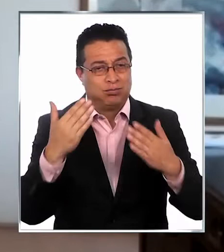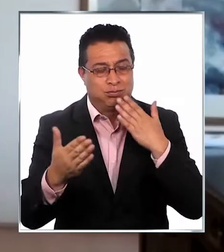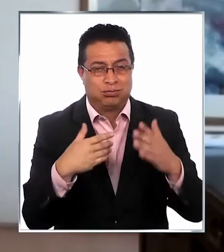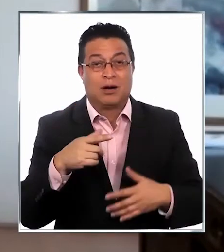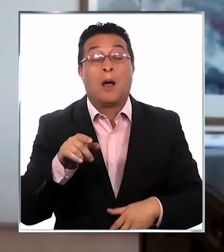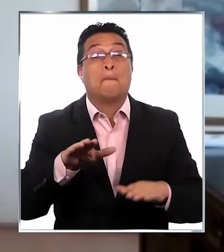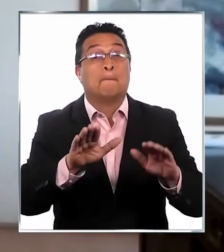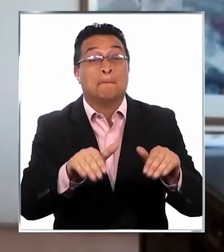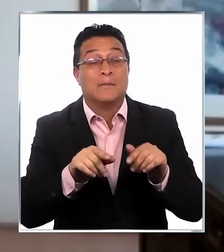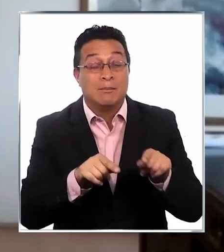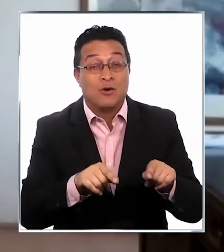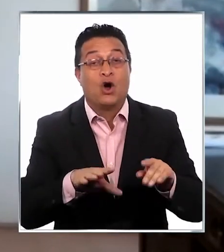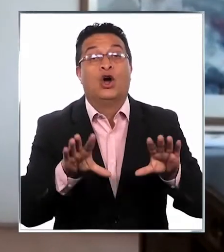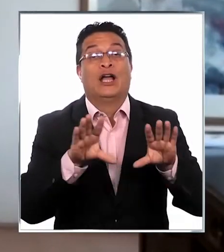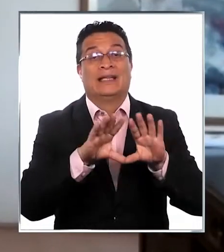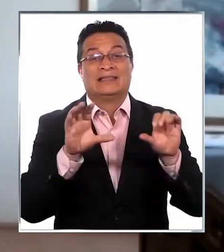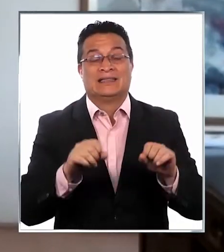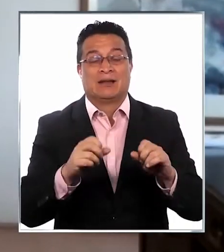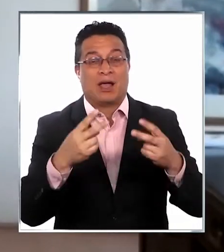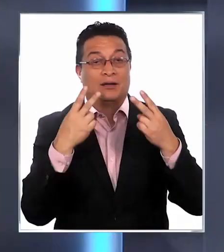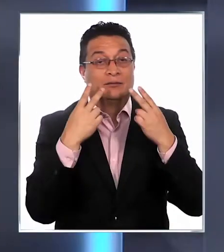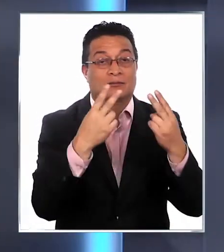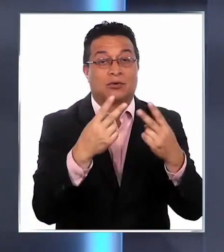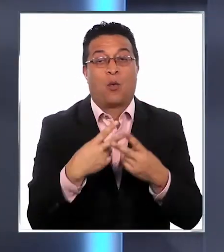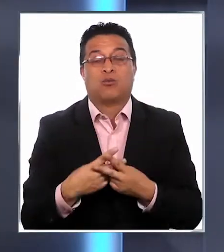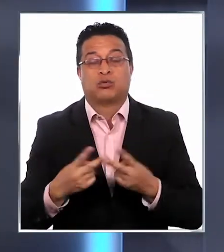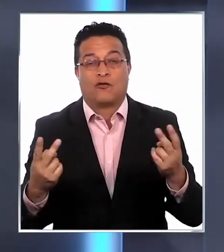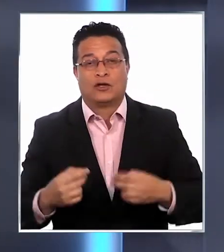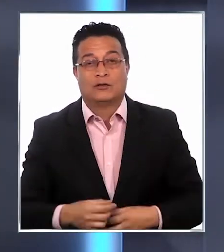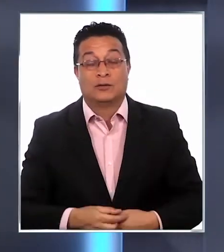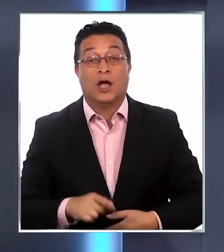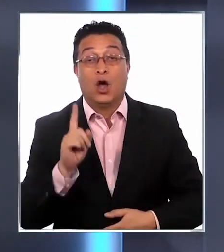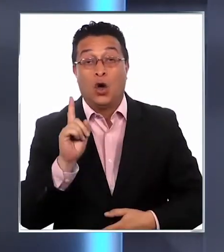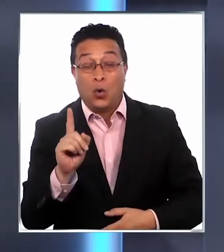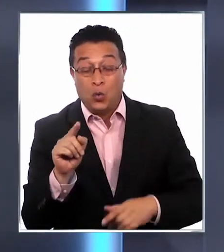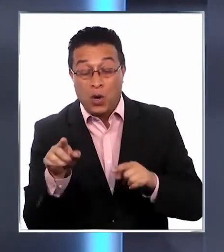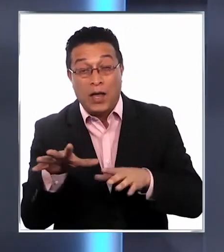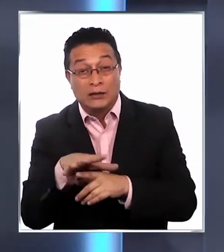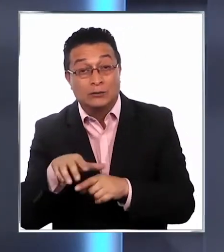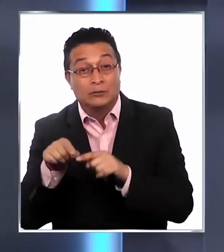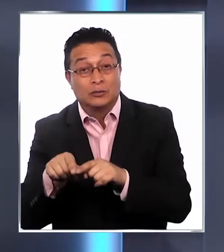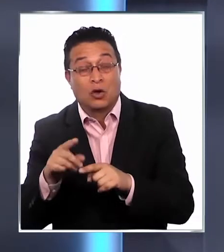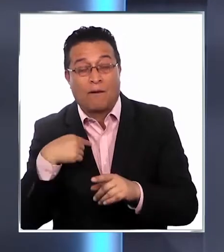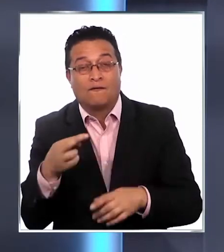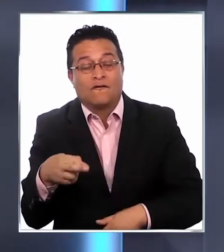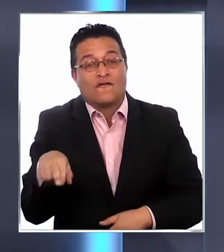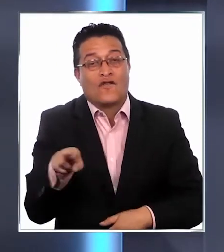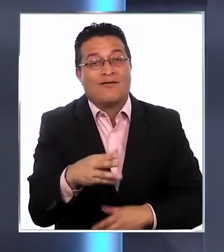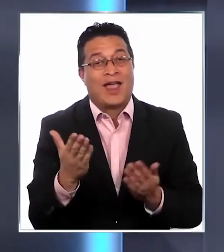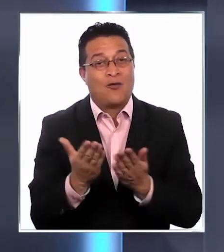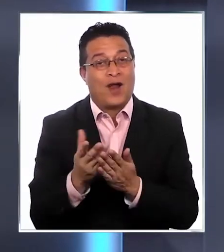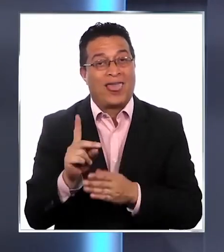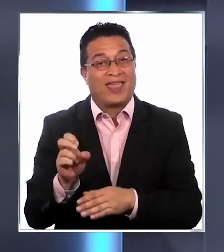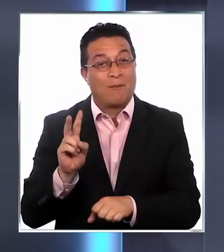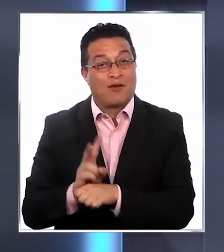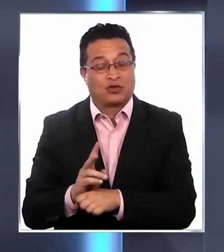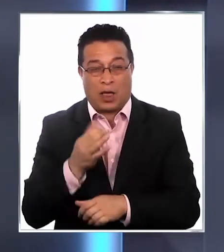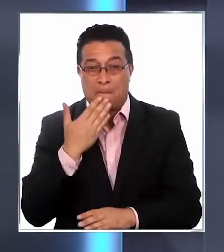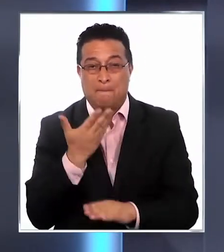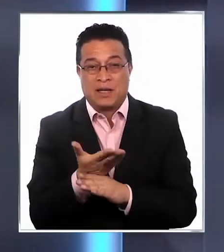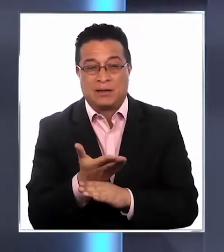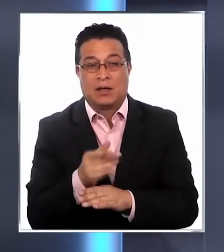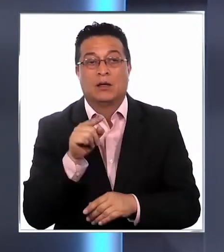mismo que ocurre en el sistema de transporte público. Una de las condiciones que ponía el Colegio de Profesores para la vuelta a clases era la